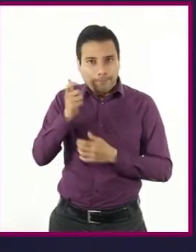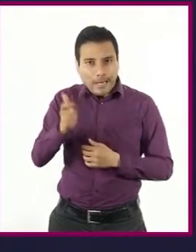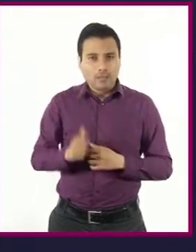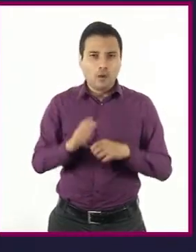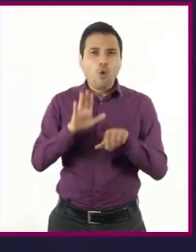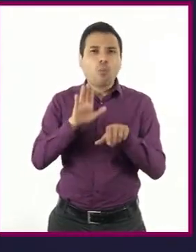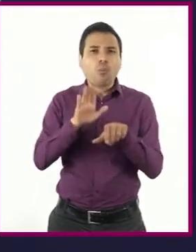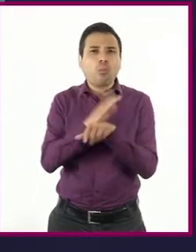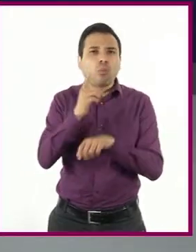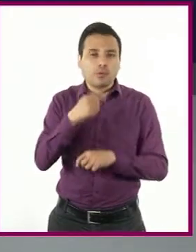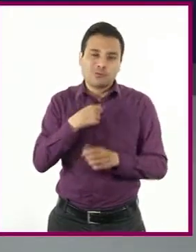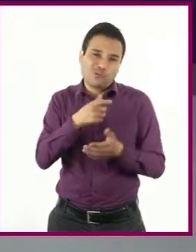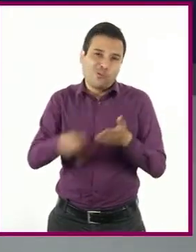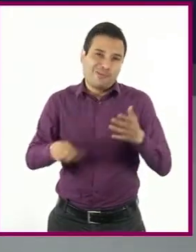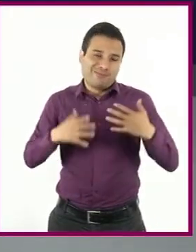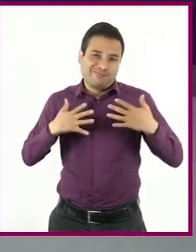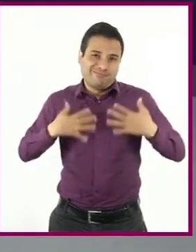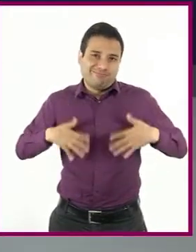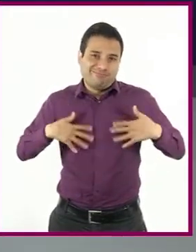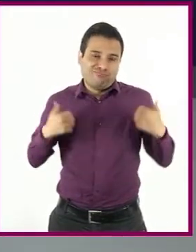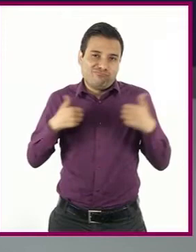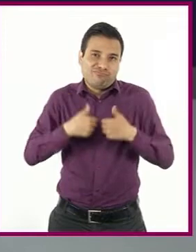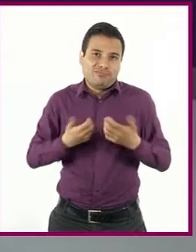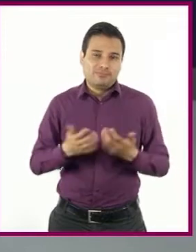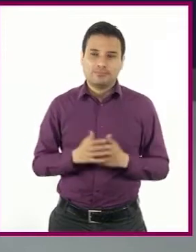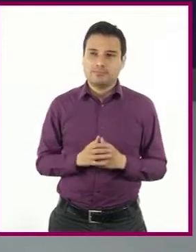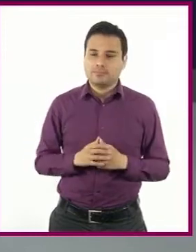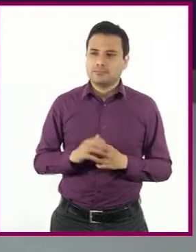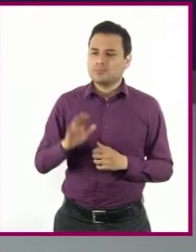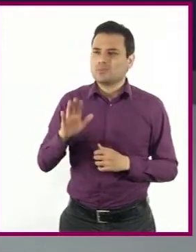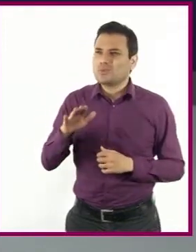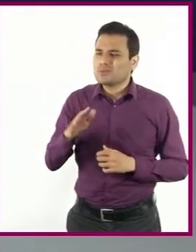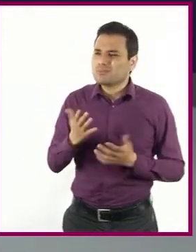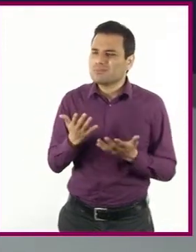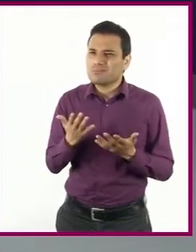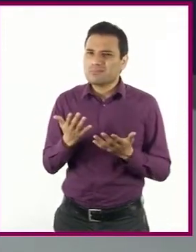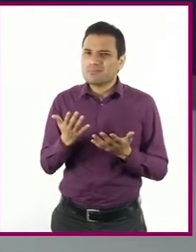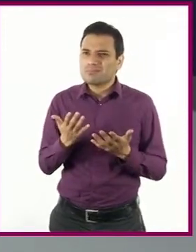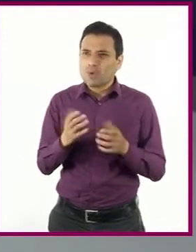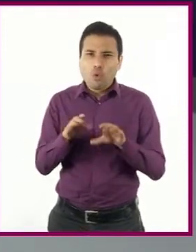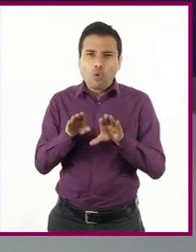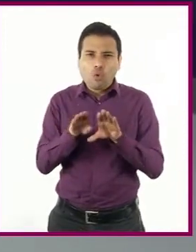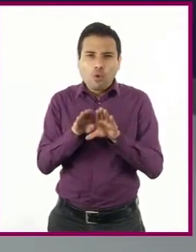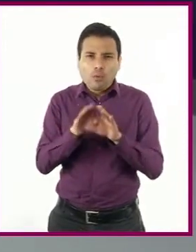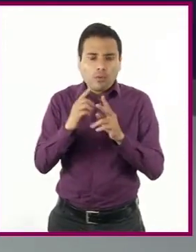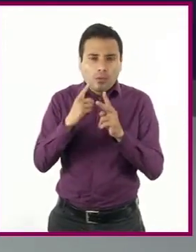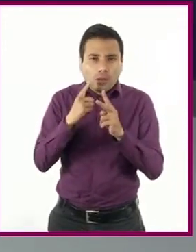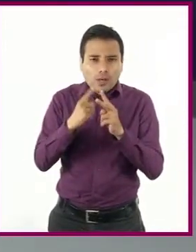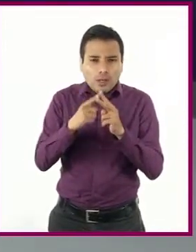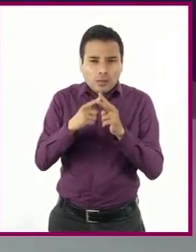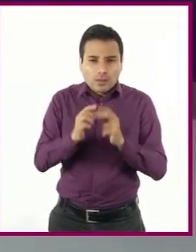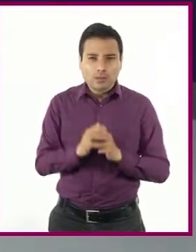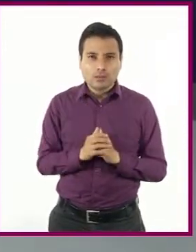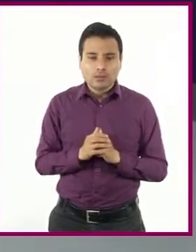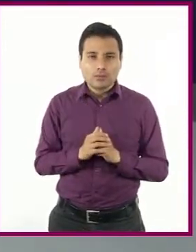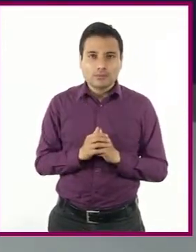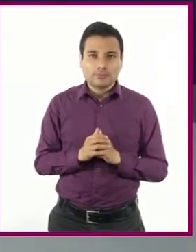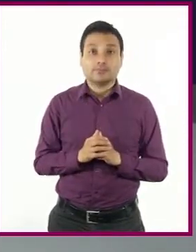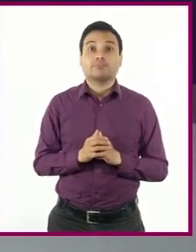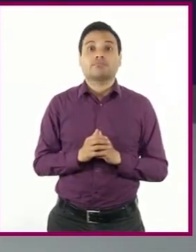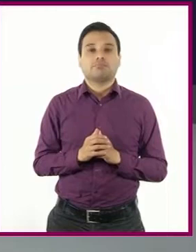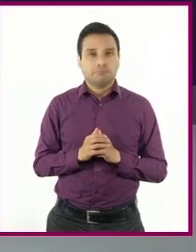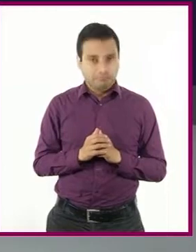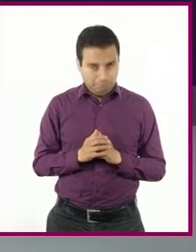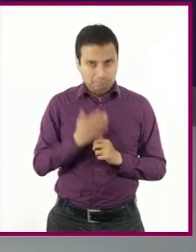el producto en cuestión. Maestra, ¿y cómo lo podemos calcular? Es una